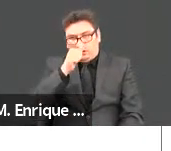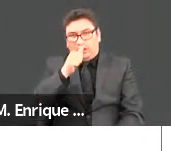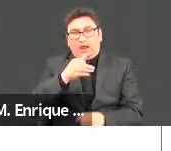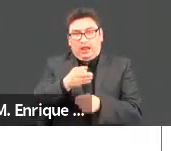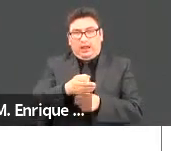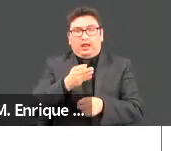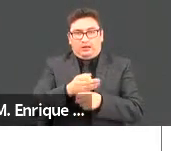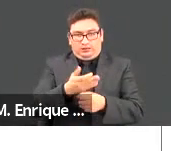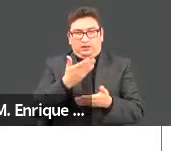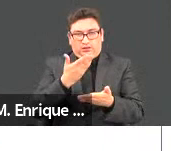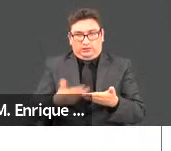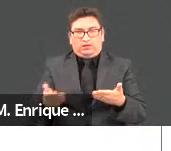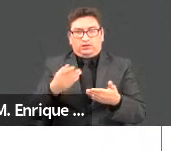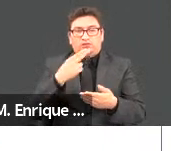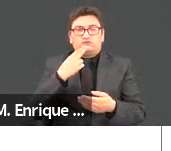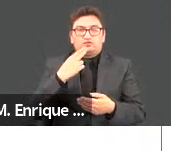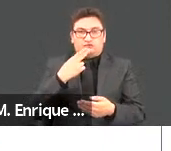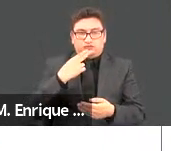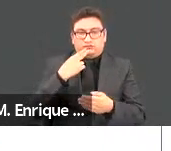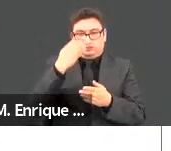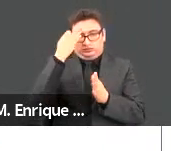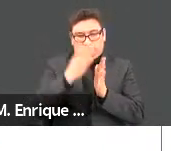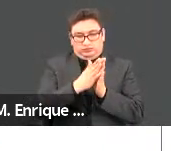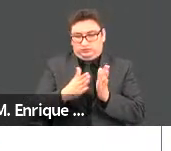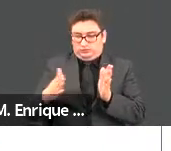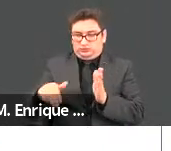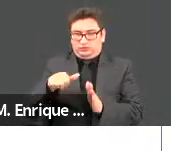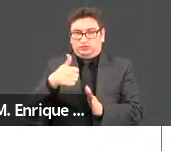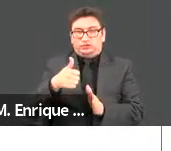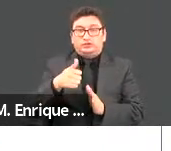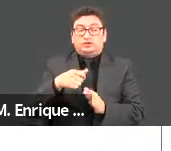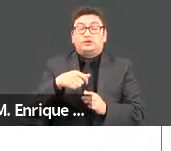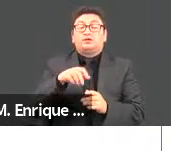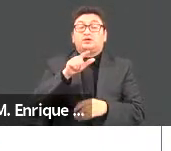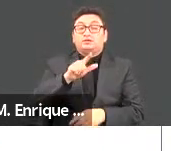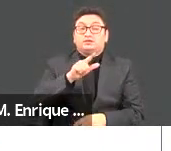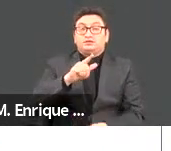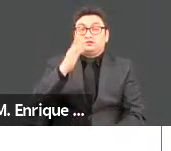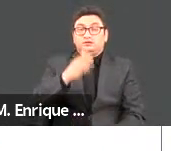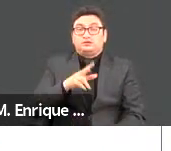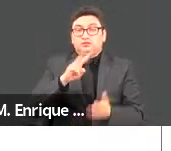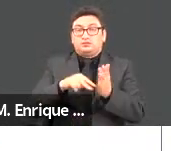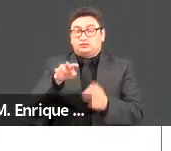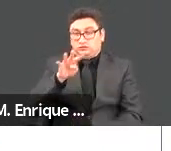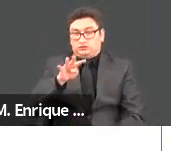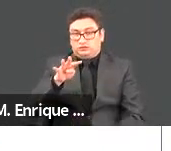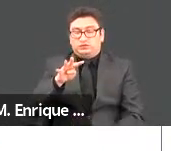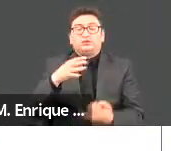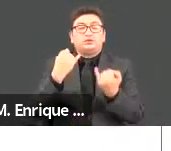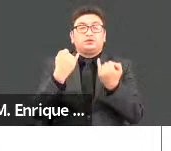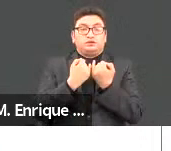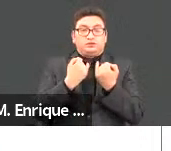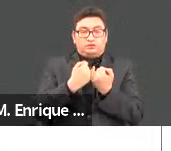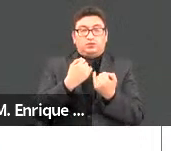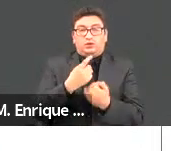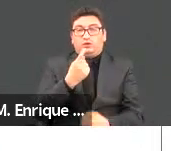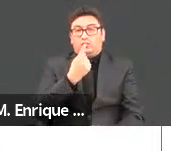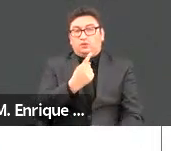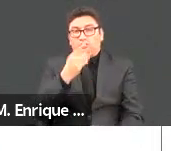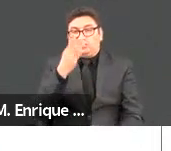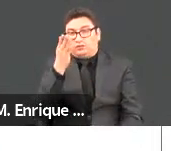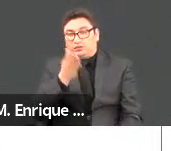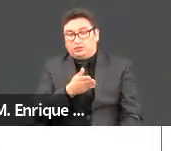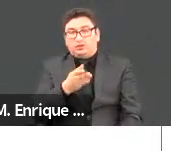actualmente rigen la 11ª época, que son el 17 diagonal 2019 y el 1